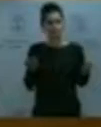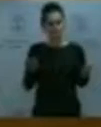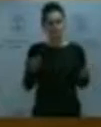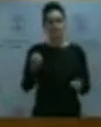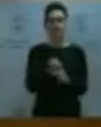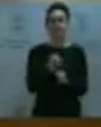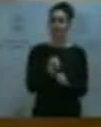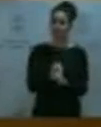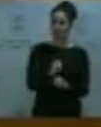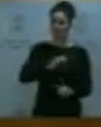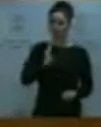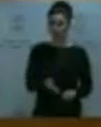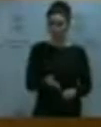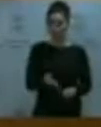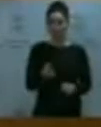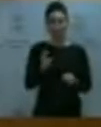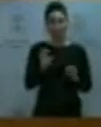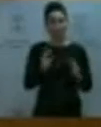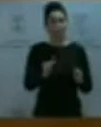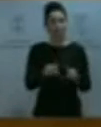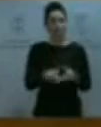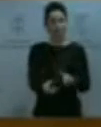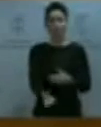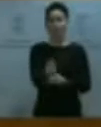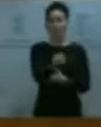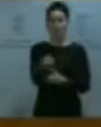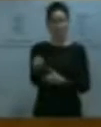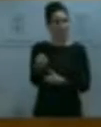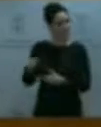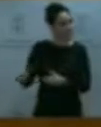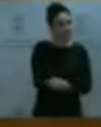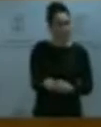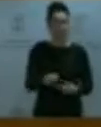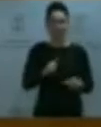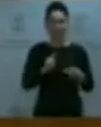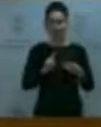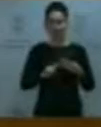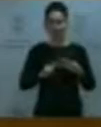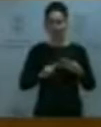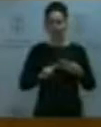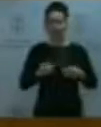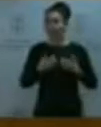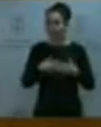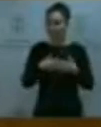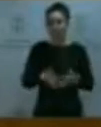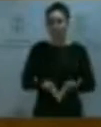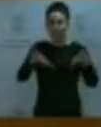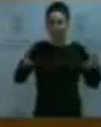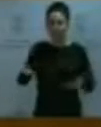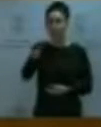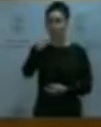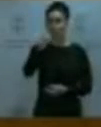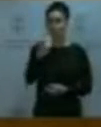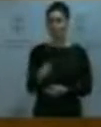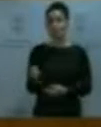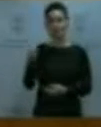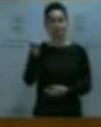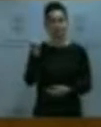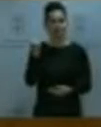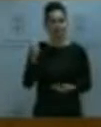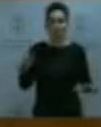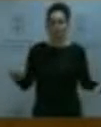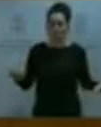puertos asturianos, el impacto en las industrias de gran consumo energético. Todas estas